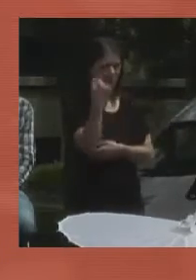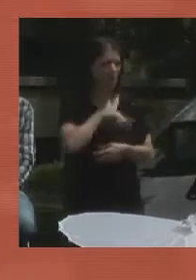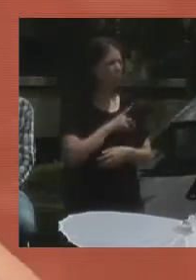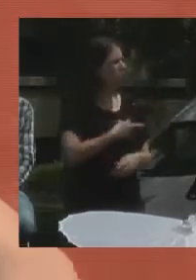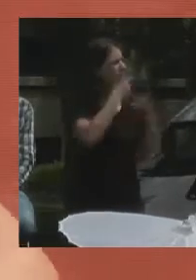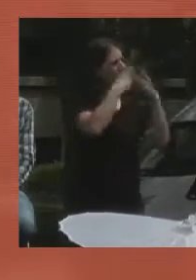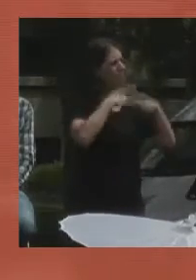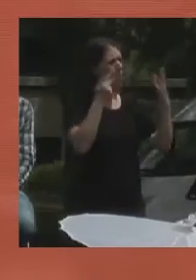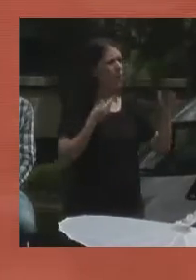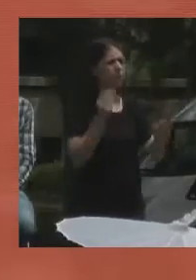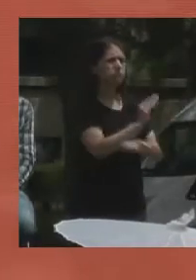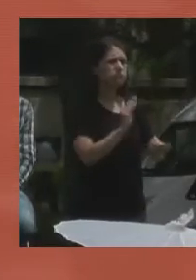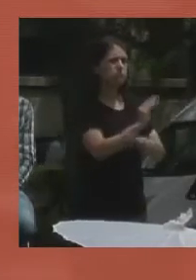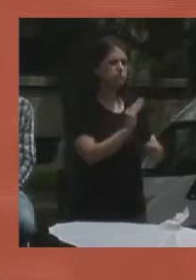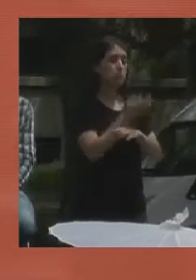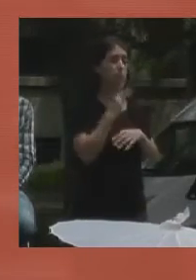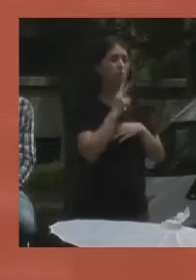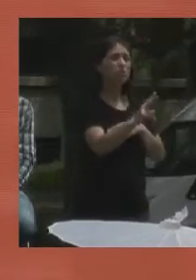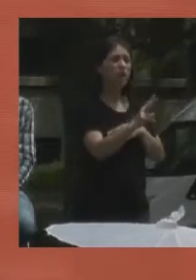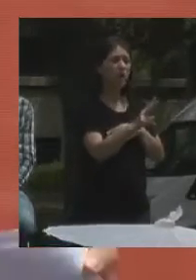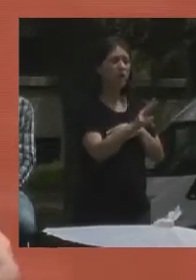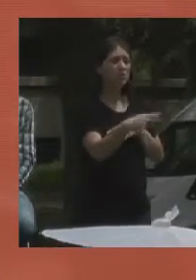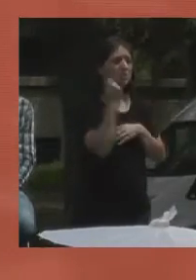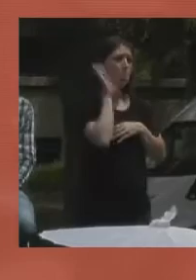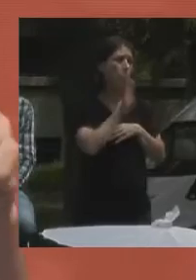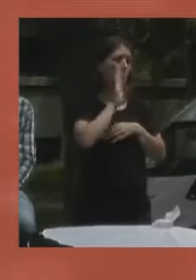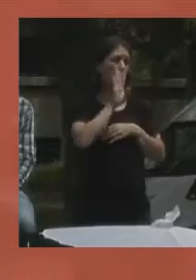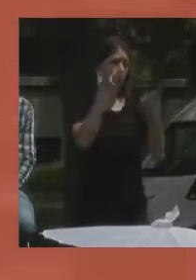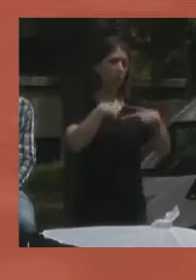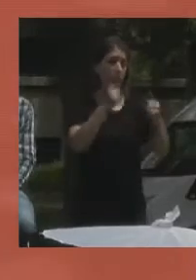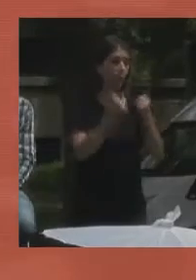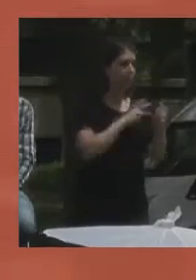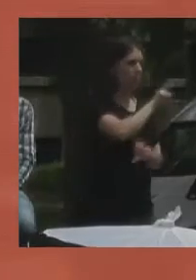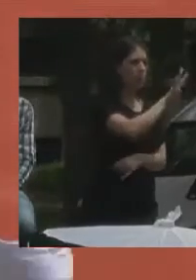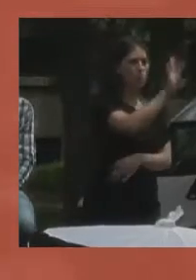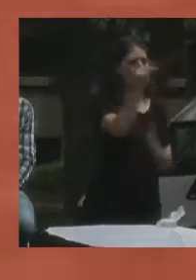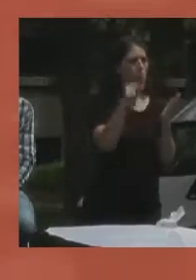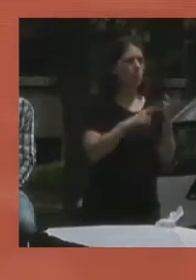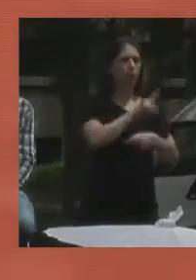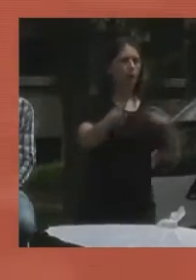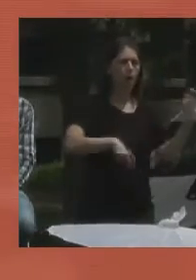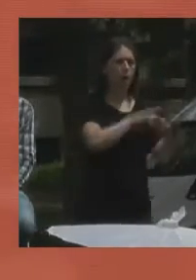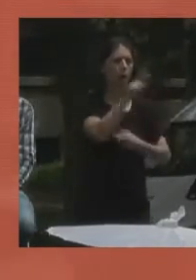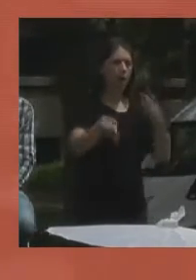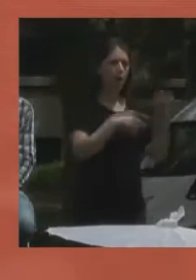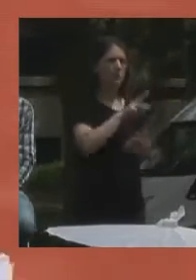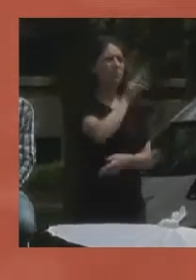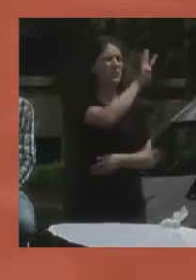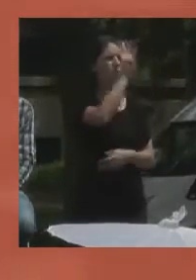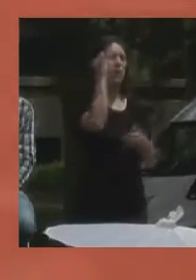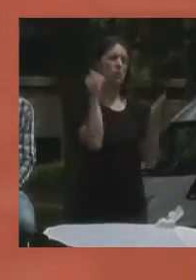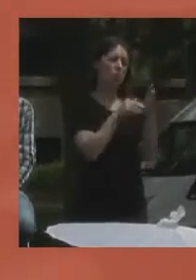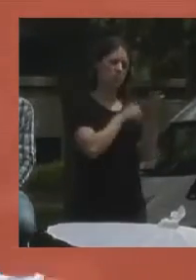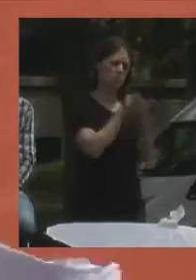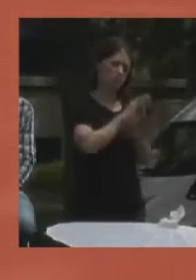seamos capaces de acabar con toda a corrupción en 2 anos, vale, con 24.000 millóns ao ano, cantas cousas non se poden facer pola